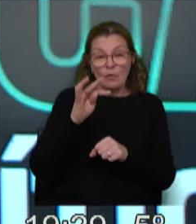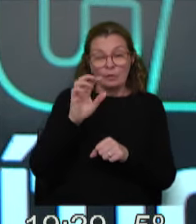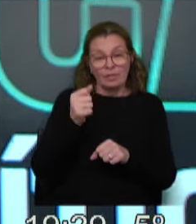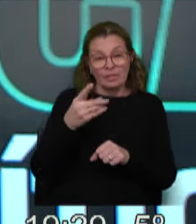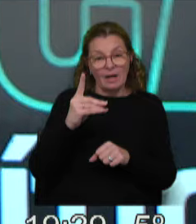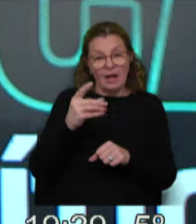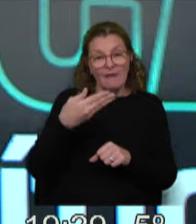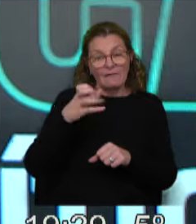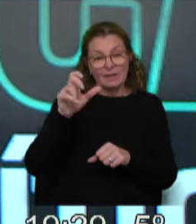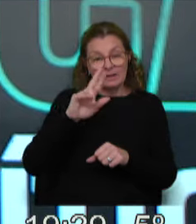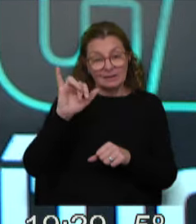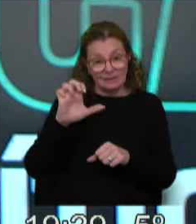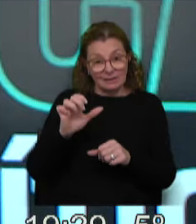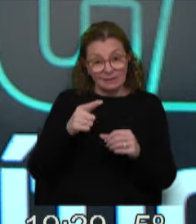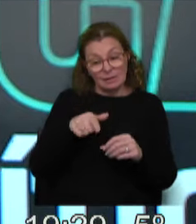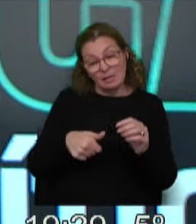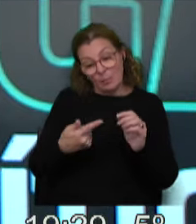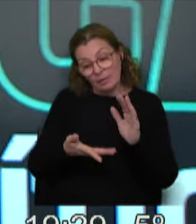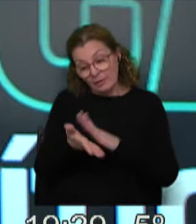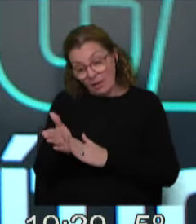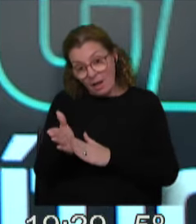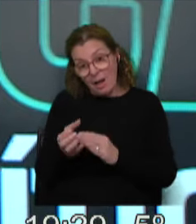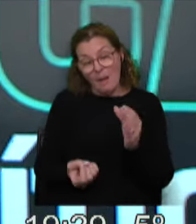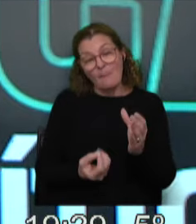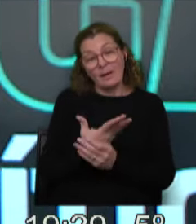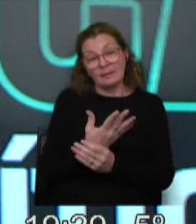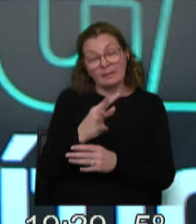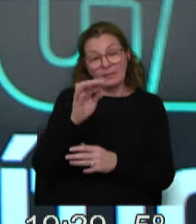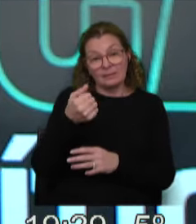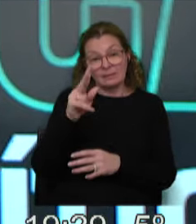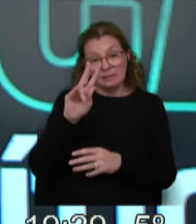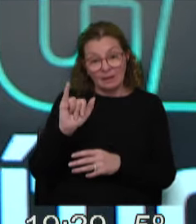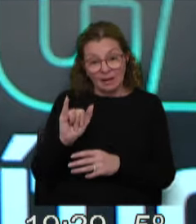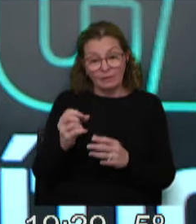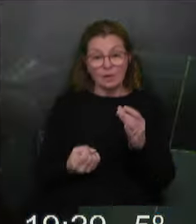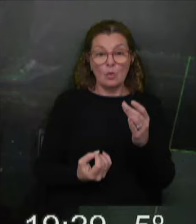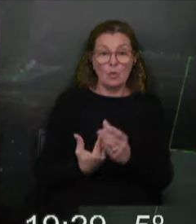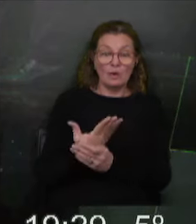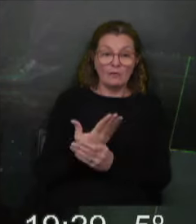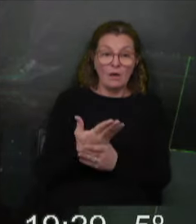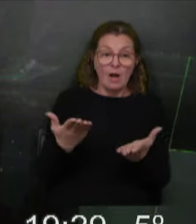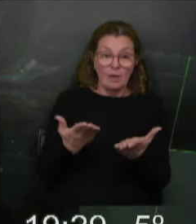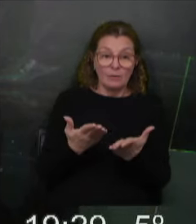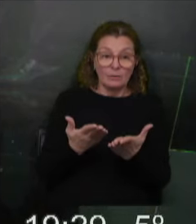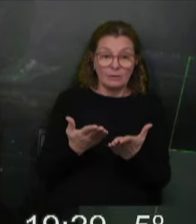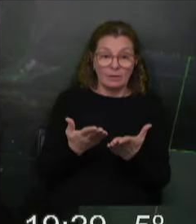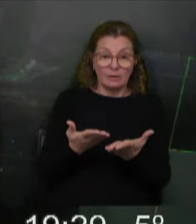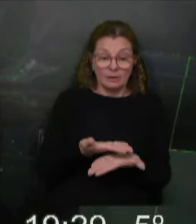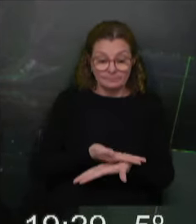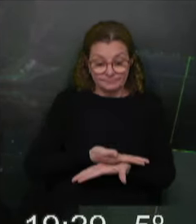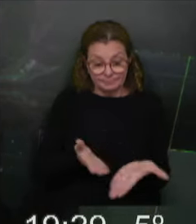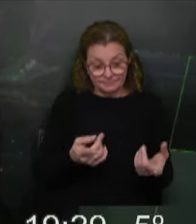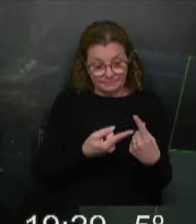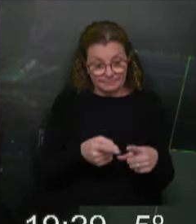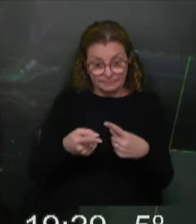del partido Colorado bordaberry se retira aparece la figura de talv como una nueva renovación Bueno ahora estaba este poll de